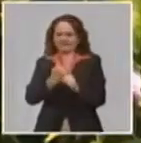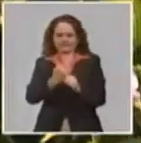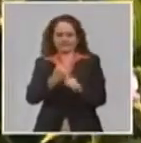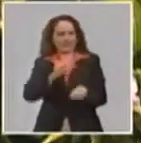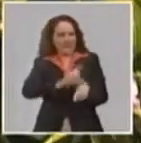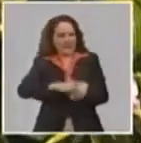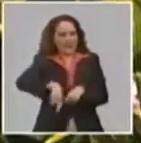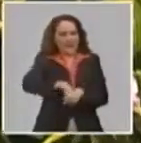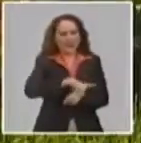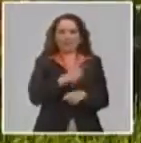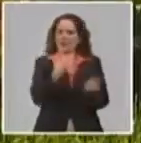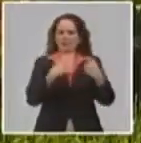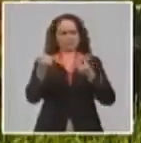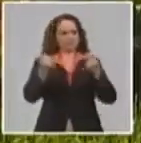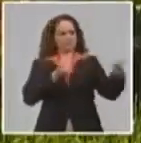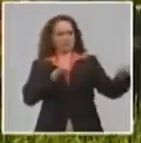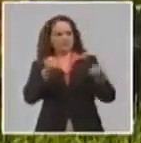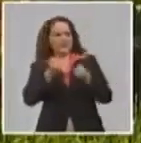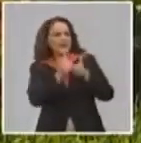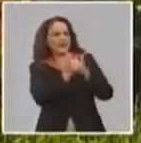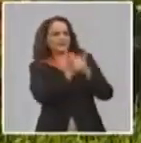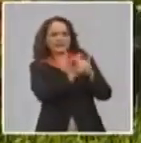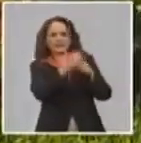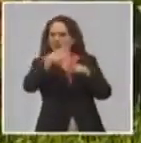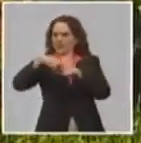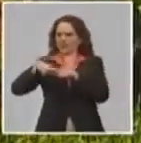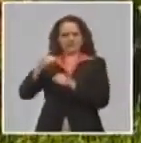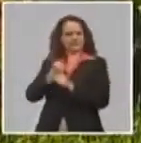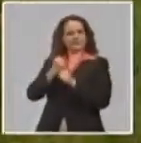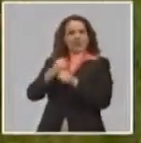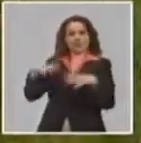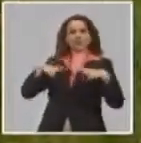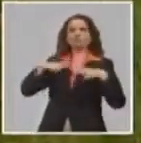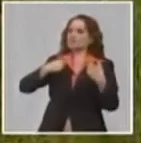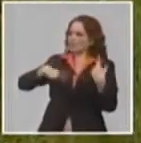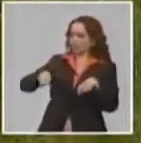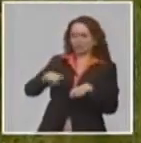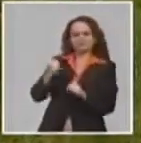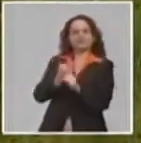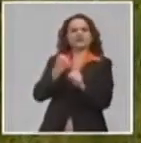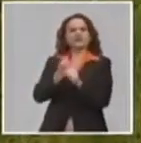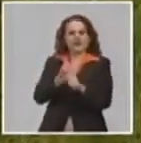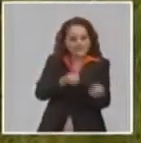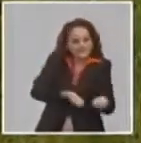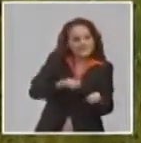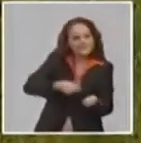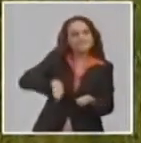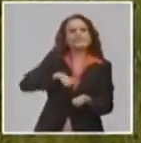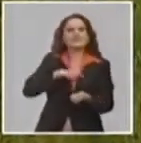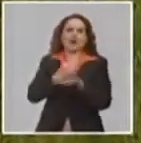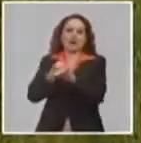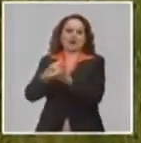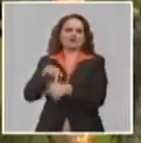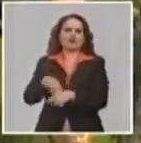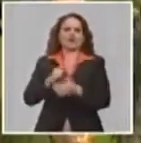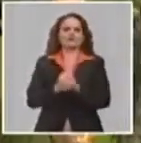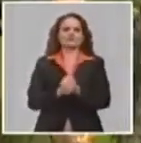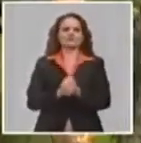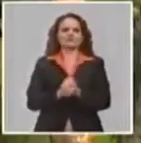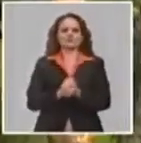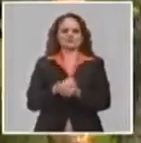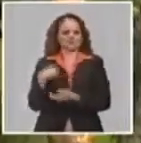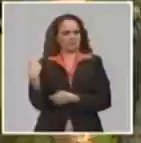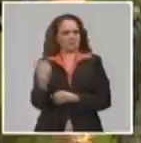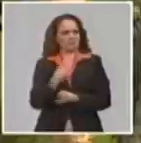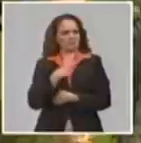guías turísticos y otros trabajan en organopónicos y en la restauración y rescate de áreas agrícolas. Ahora somos trabajadores aquí como